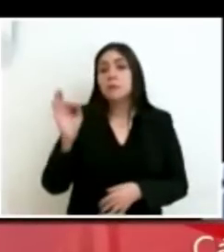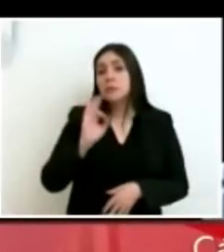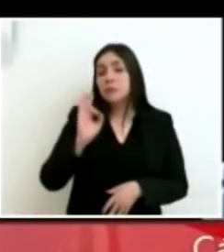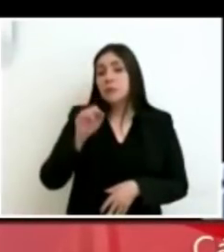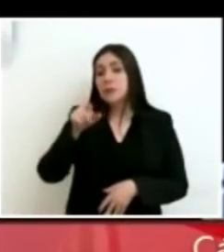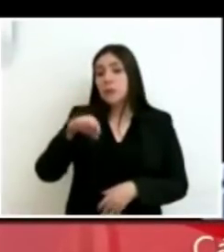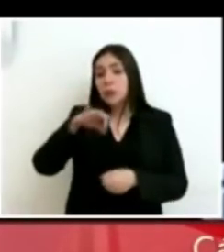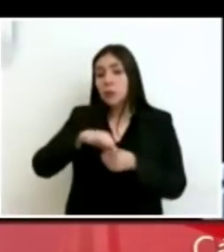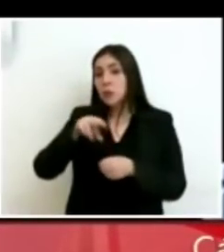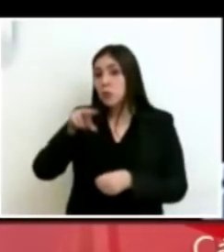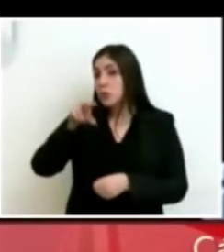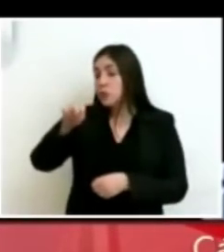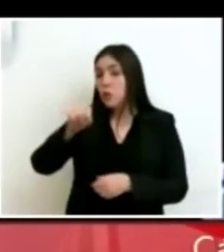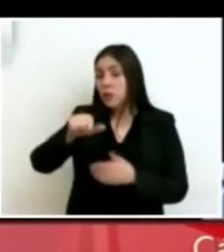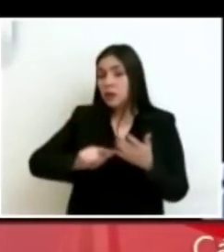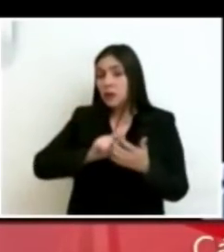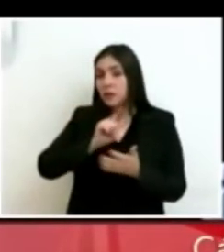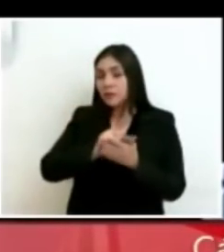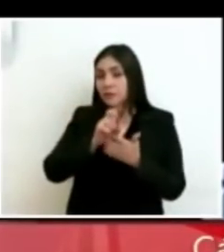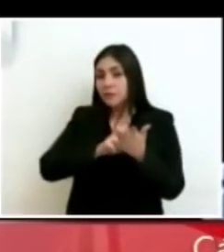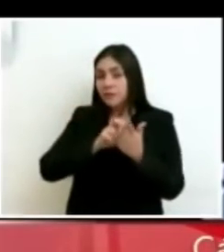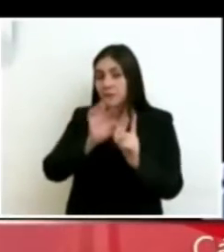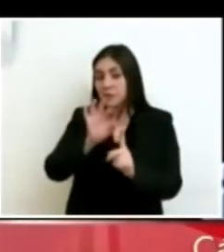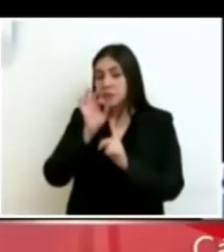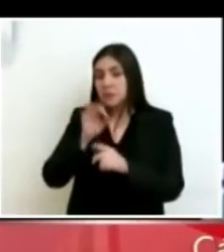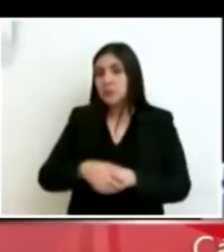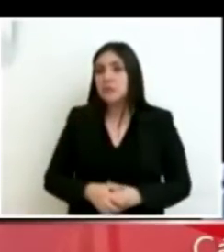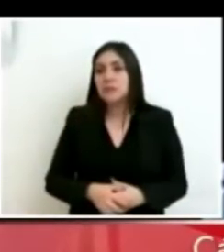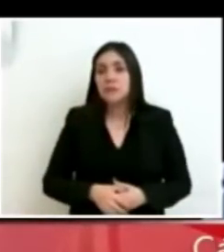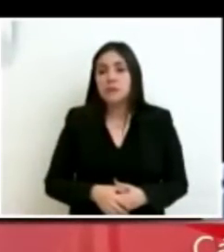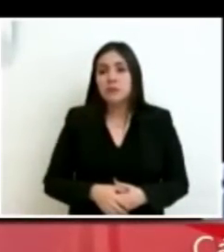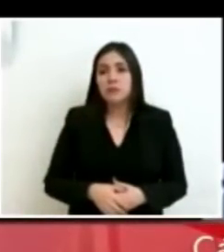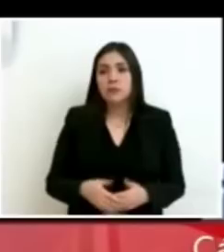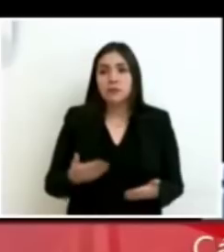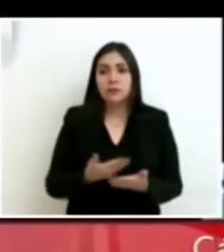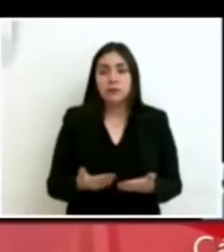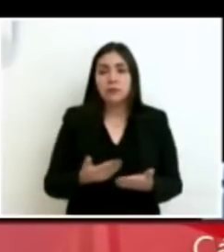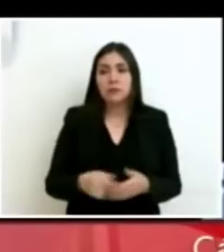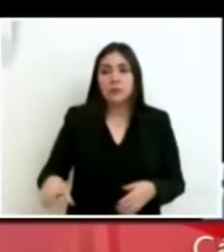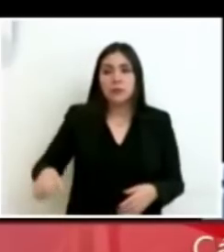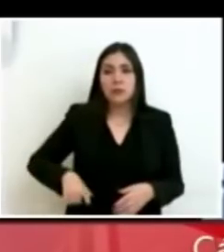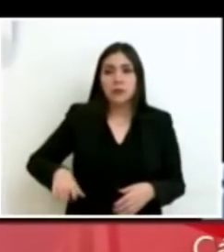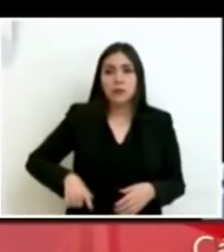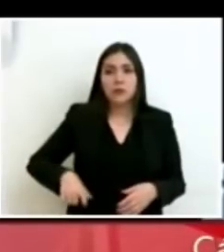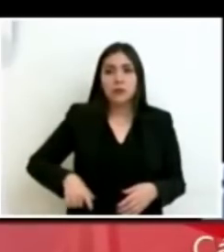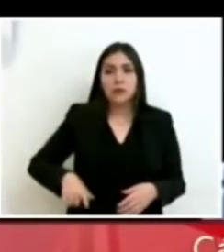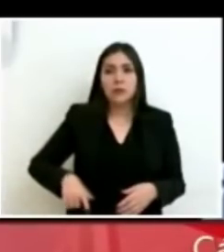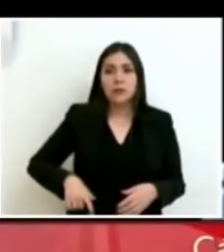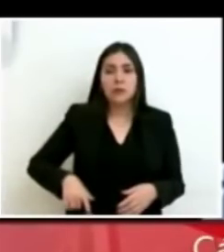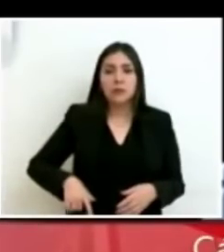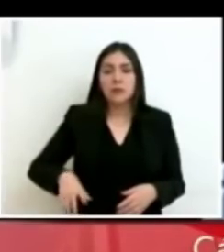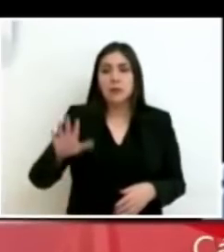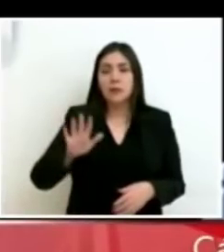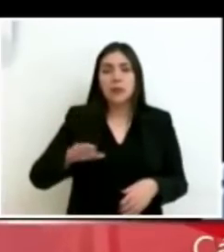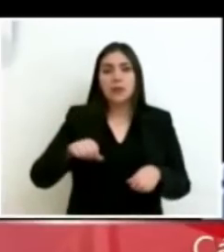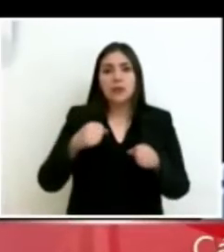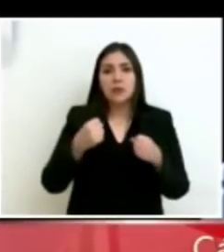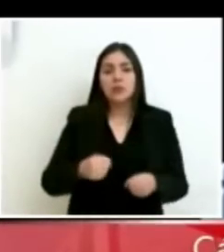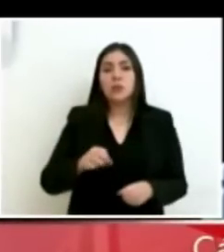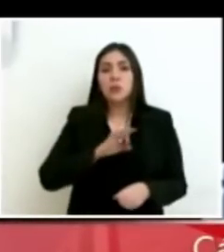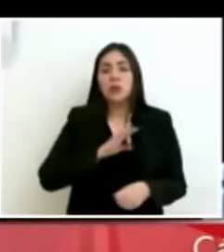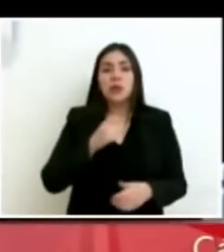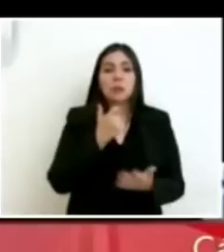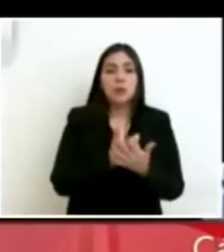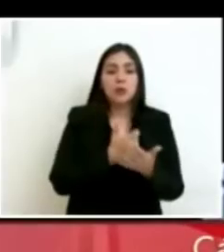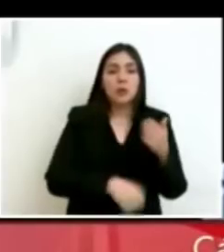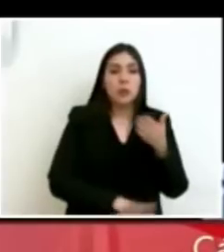reserva, este gobierno seguramente nos podrá amenazar a mí, a